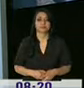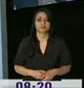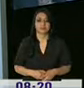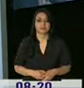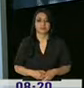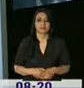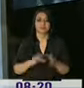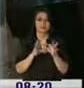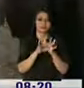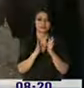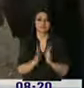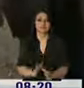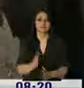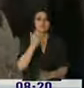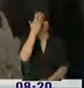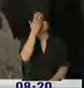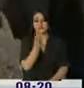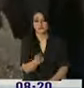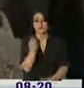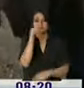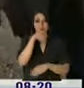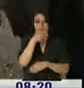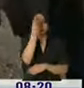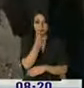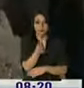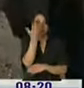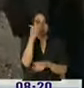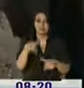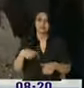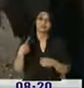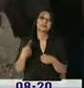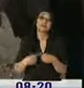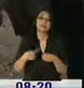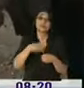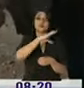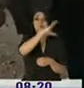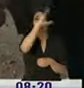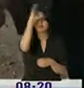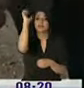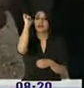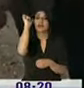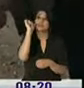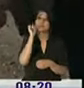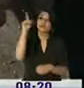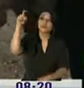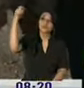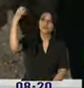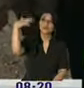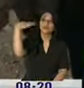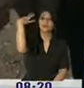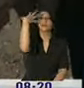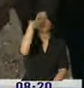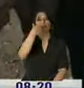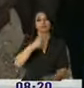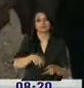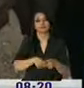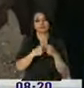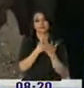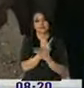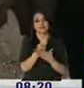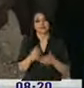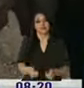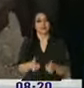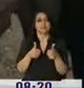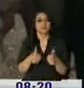Roberto, amigos, un gran día para todos. Quito amanece totalmente despejado con un sol precioso, augurio de un buen inicio de semana. Estoy aquí